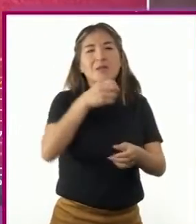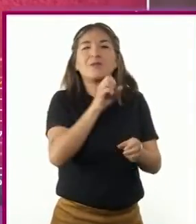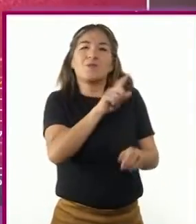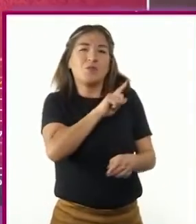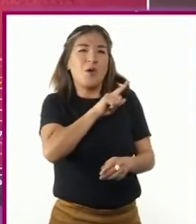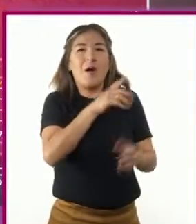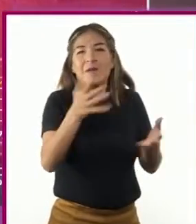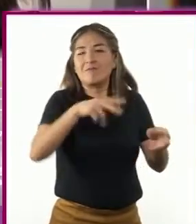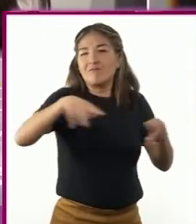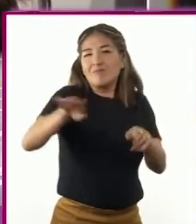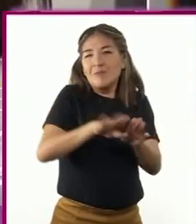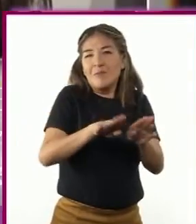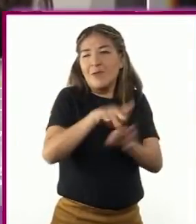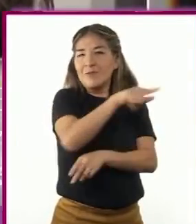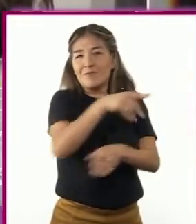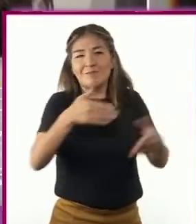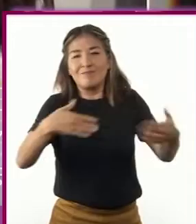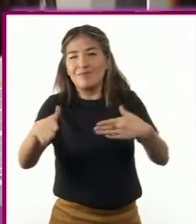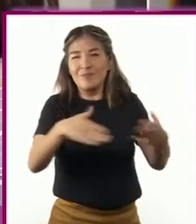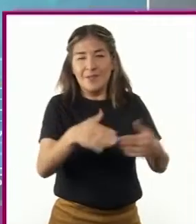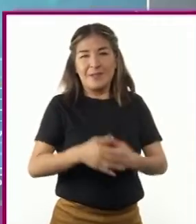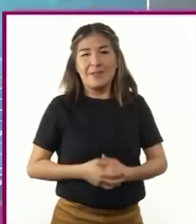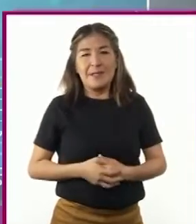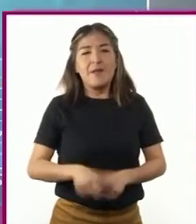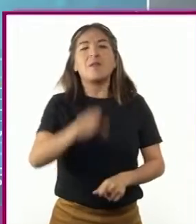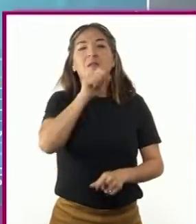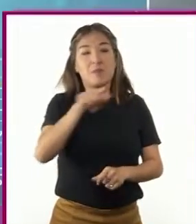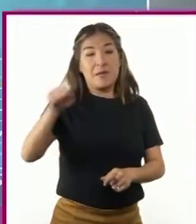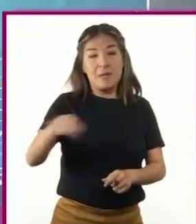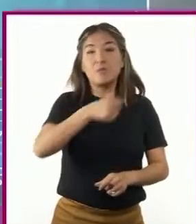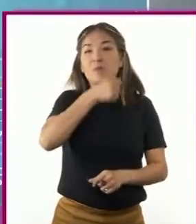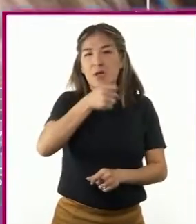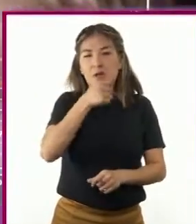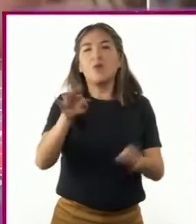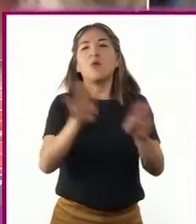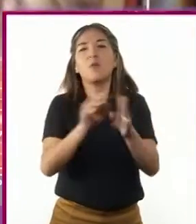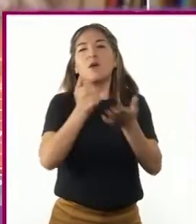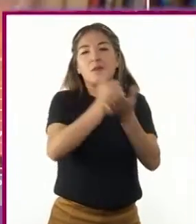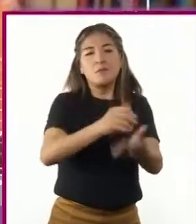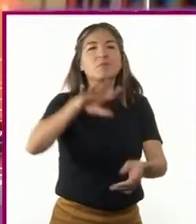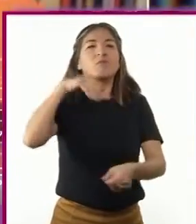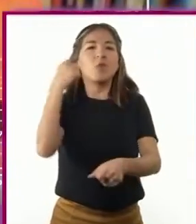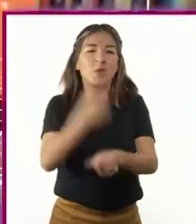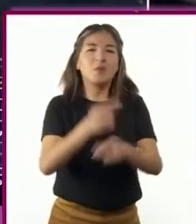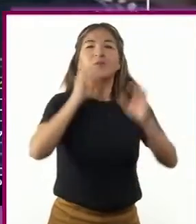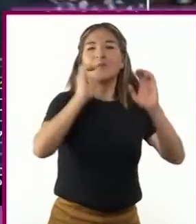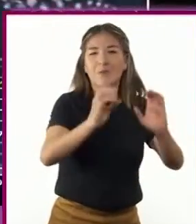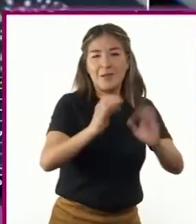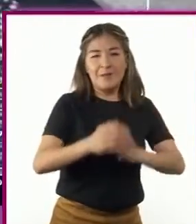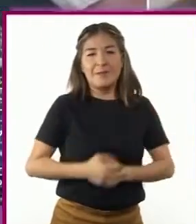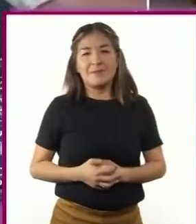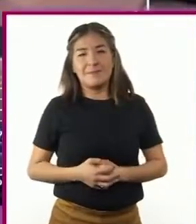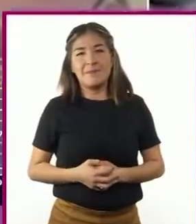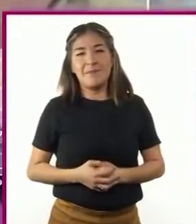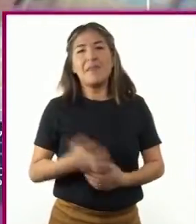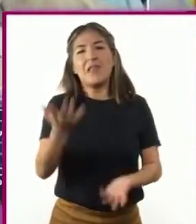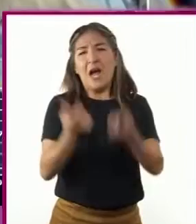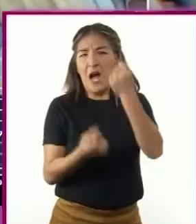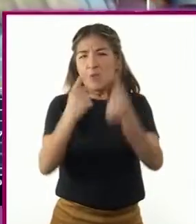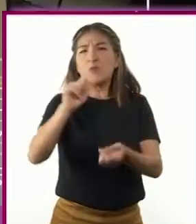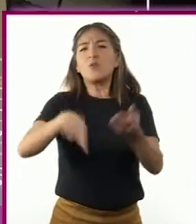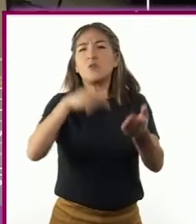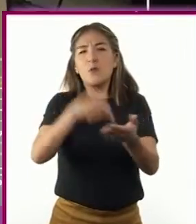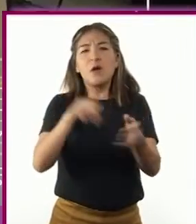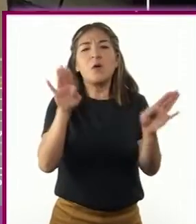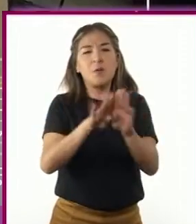sus contribuciones. Por ejemplo, los ancianos realizan labores como voluntarios y cuidadores. En ciertos lugares son